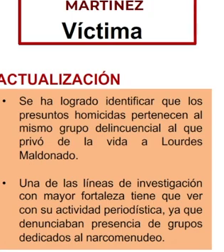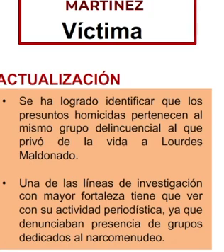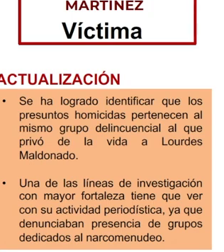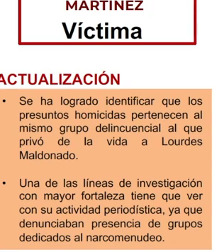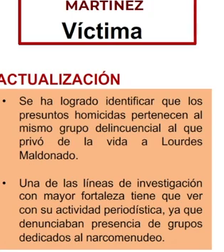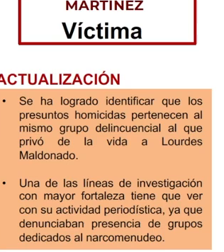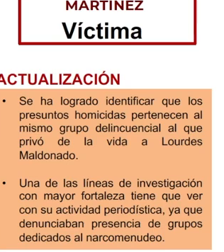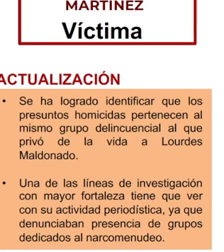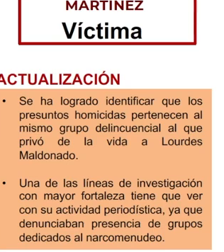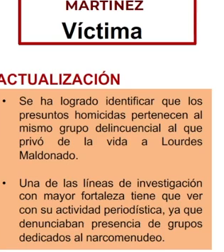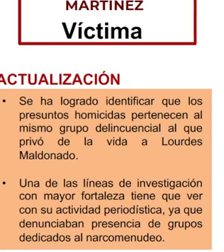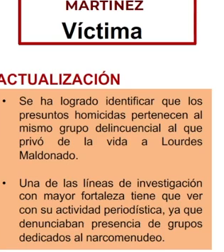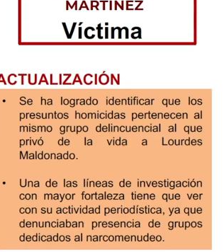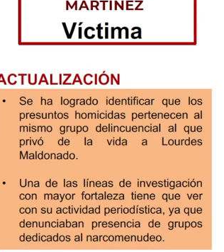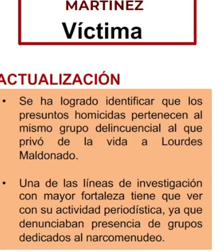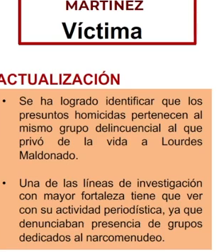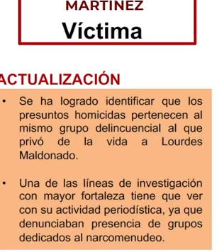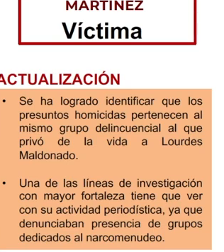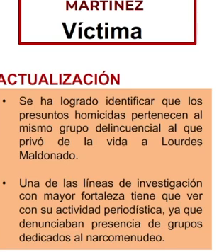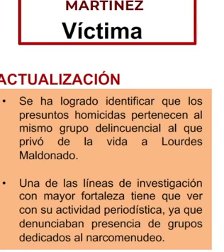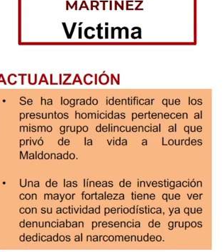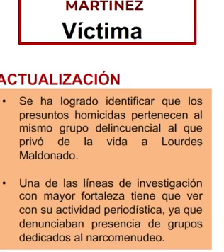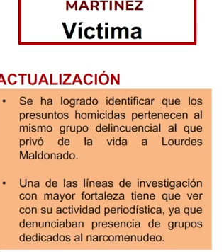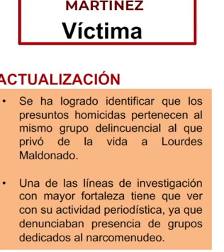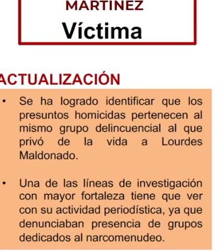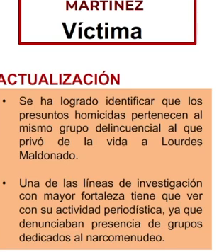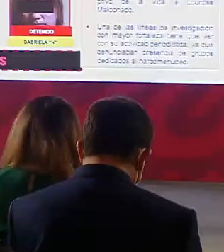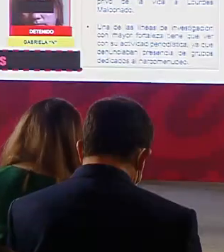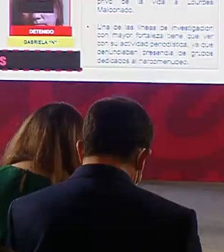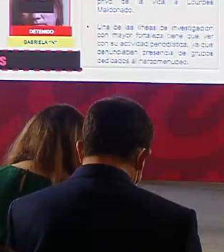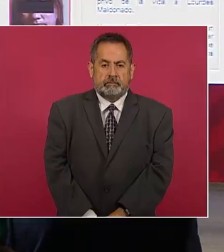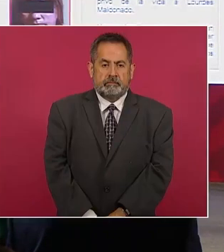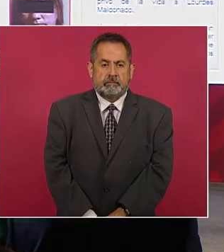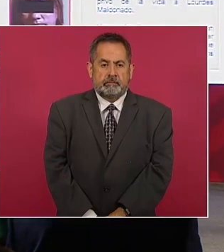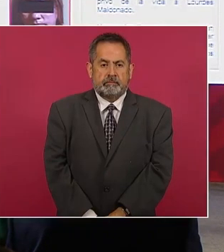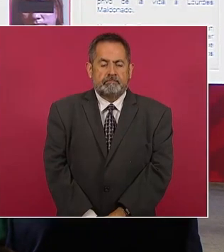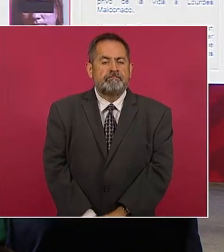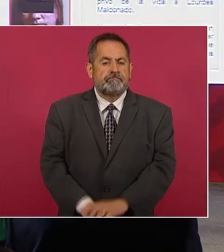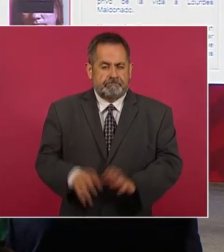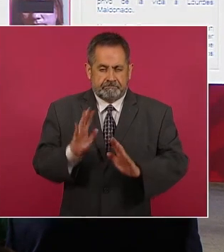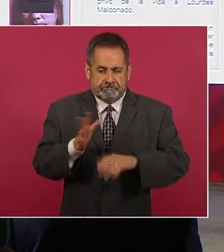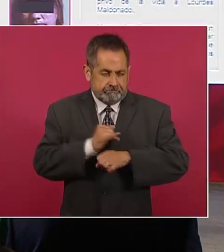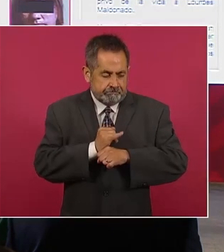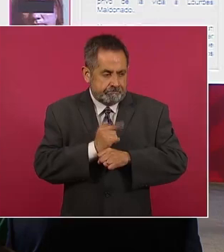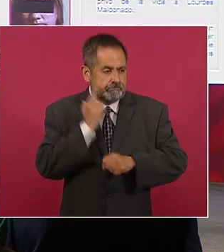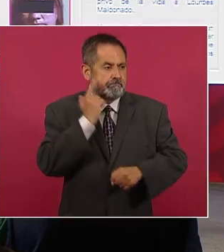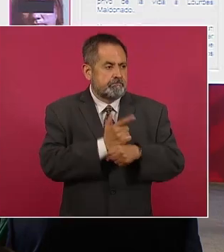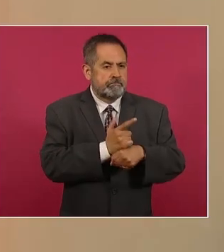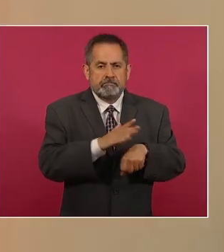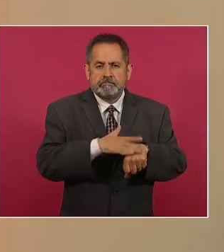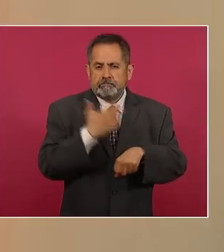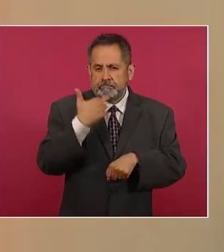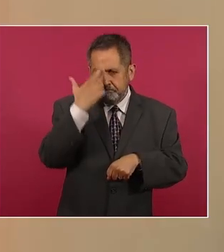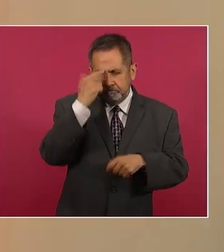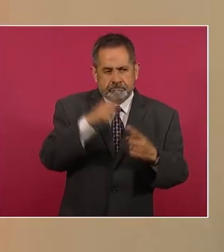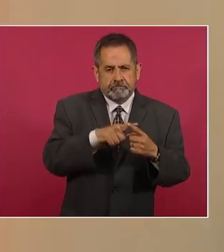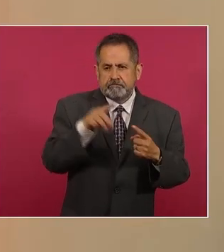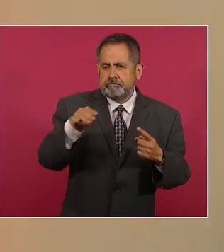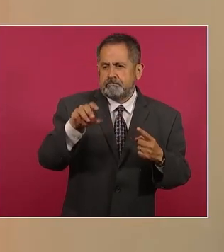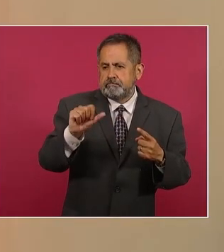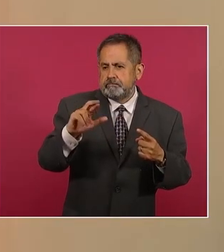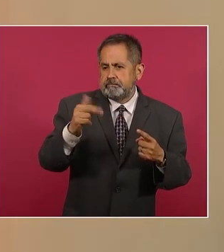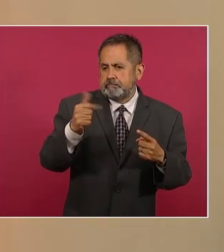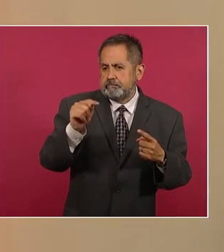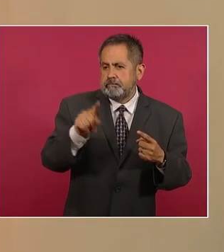vinculación entre el homicidio de Margarito Martínez y el homicidio de Lourdes Mendoza, siguiente,